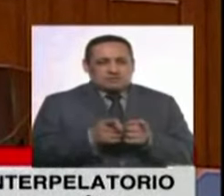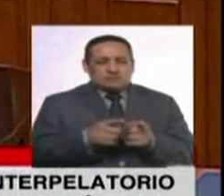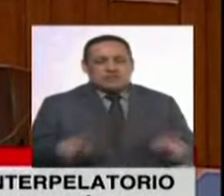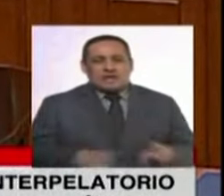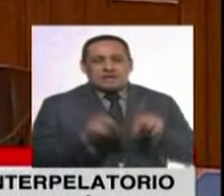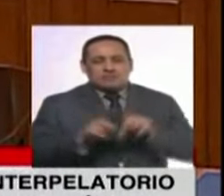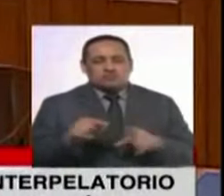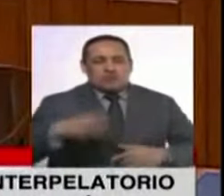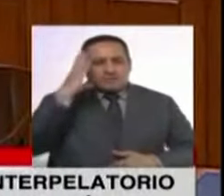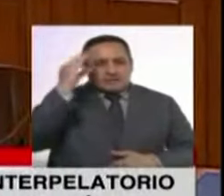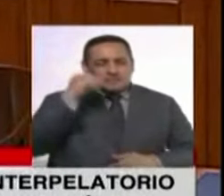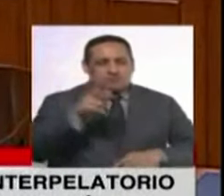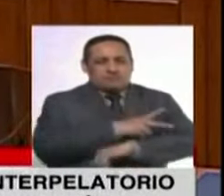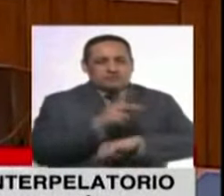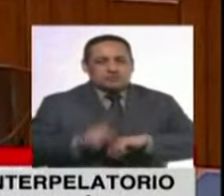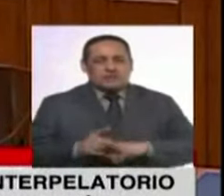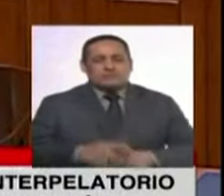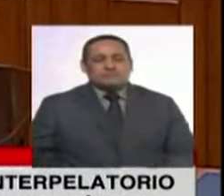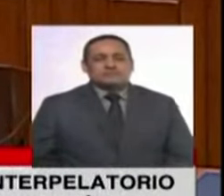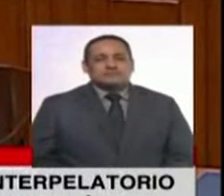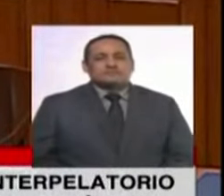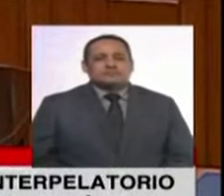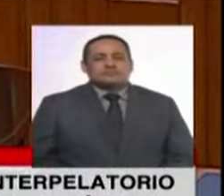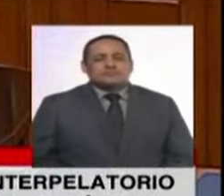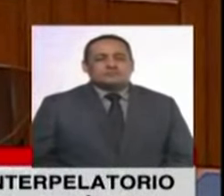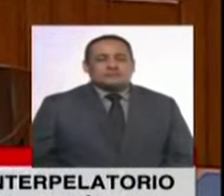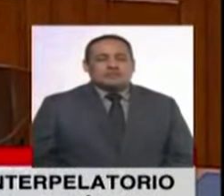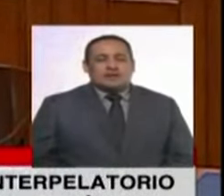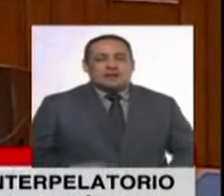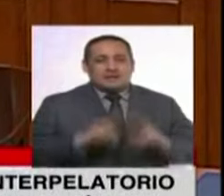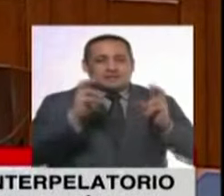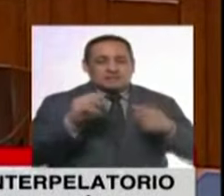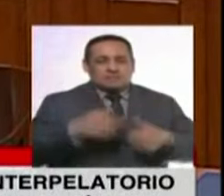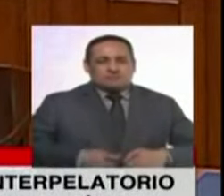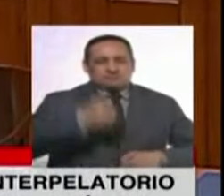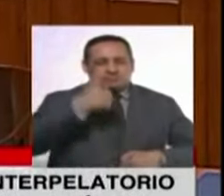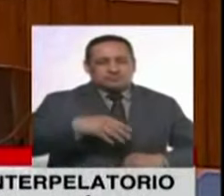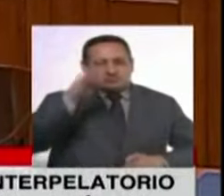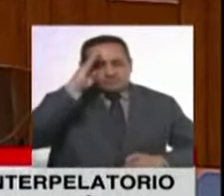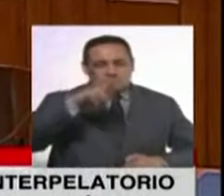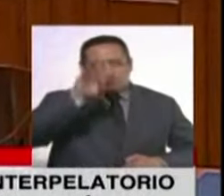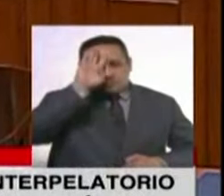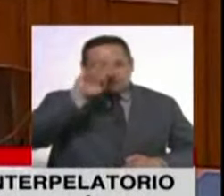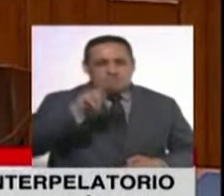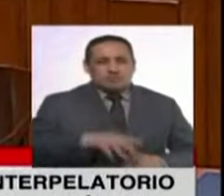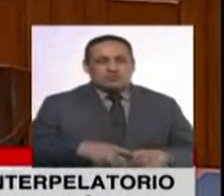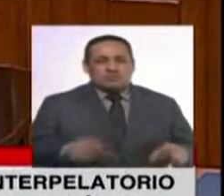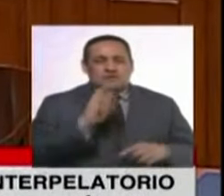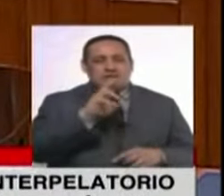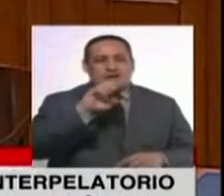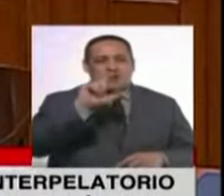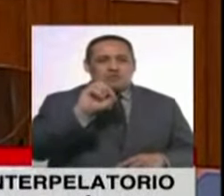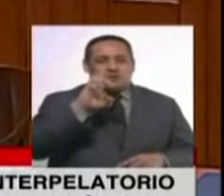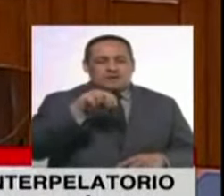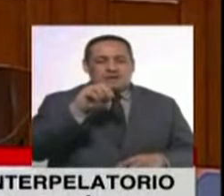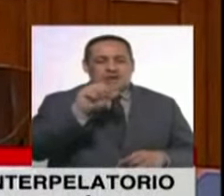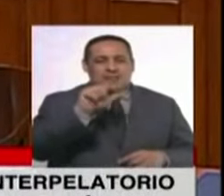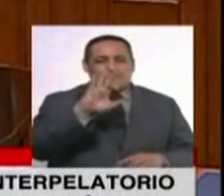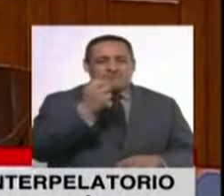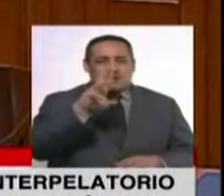su experiencia profesional en el caso del comandante general de la Policía Nacional del Perú Raúl Enrique